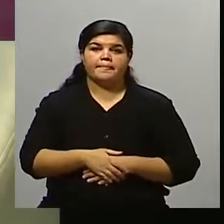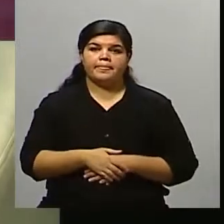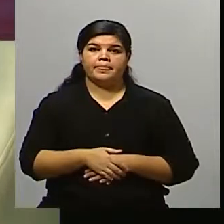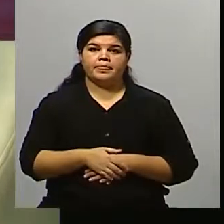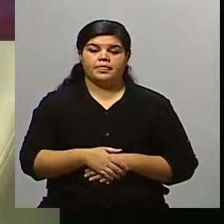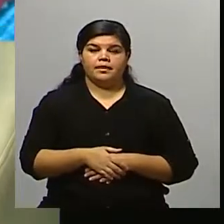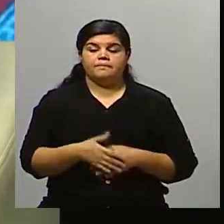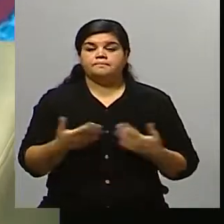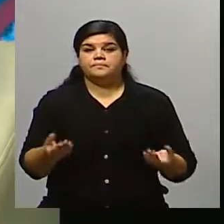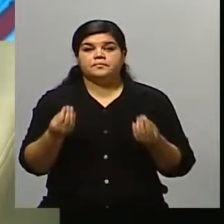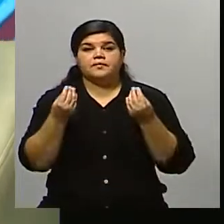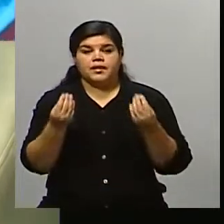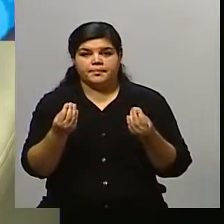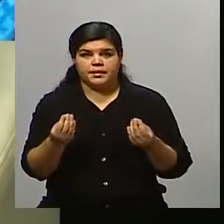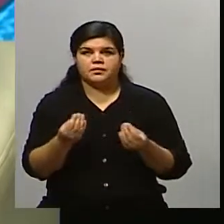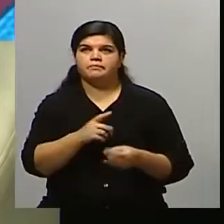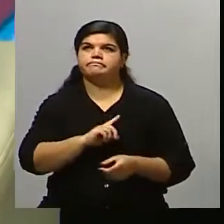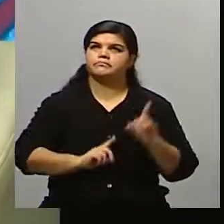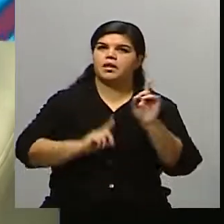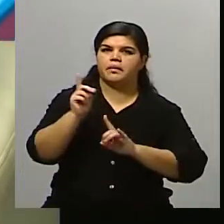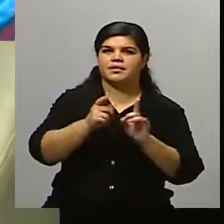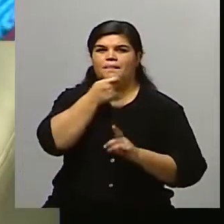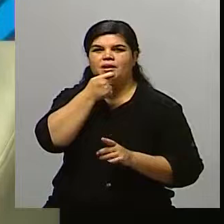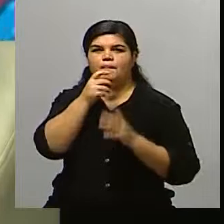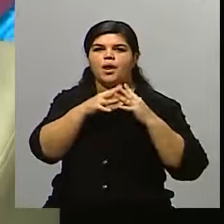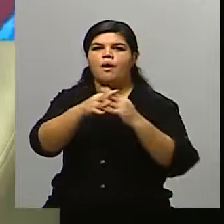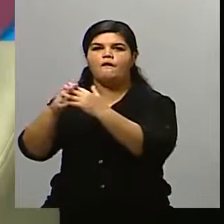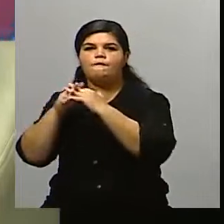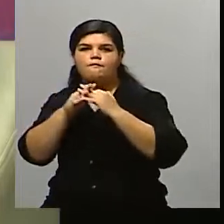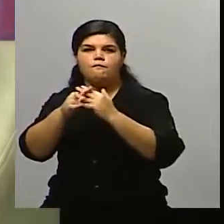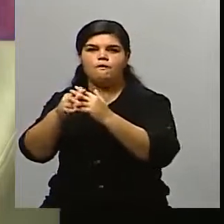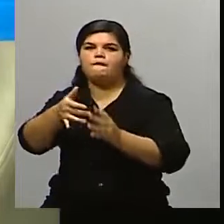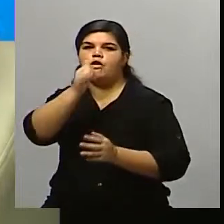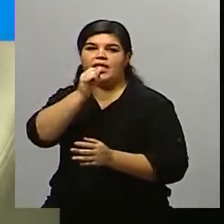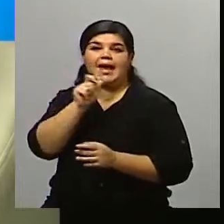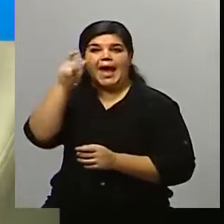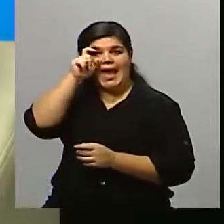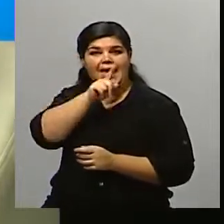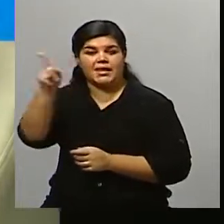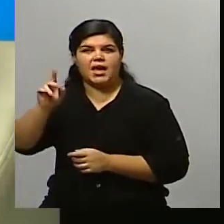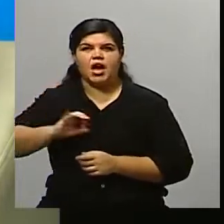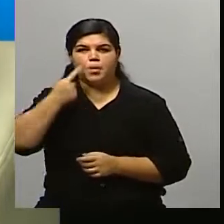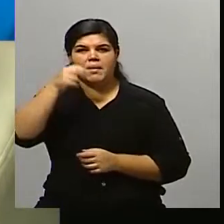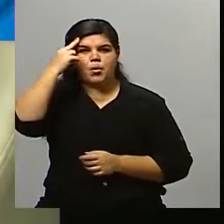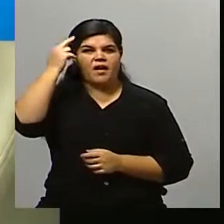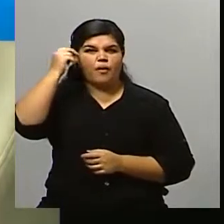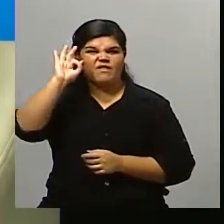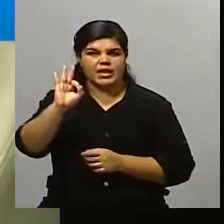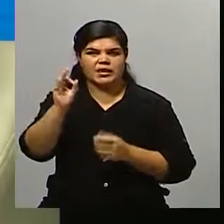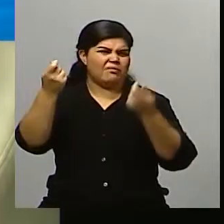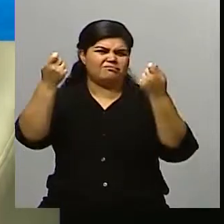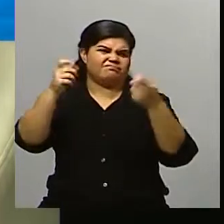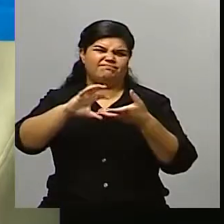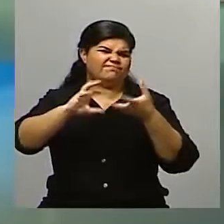digamos, cuando uno les pedía, hablemos, por ejemplo, las bodegas del este de la provincia de Mendoza, sí, que quebraron durante los 90. ¿Cómo alguien le puede pedir